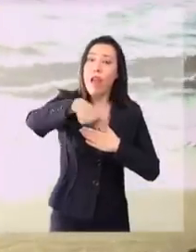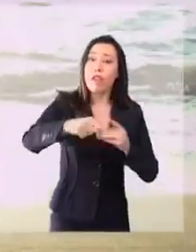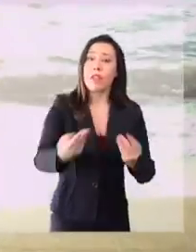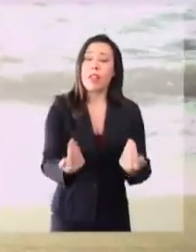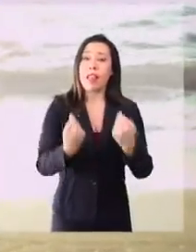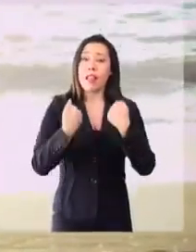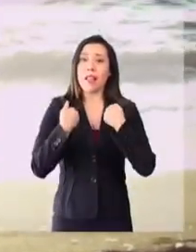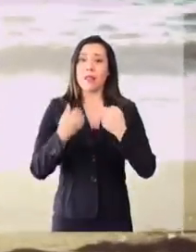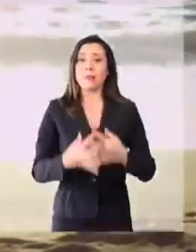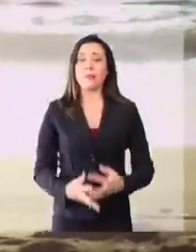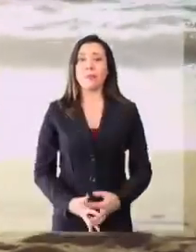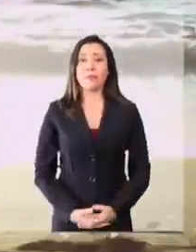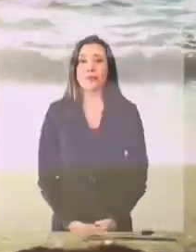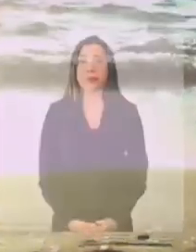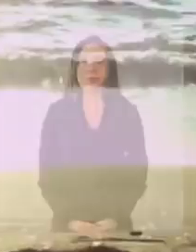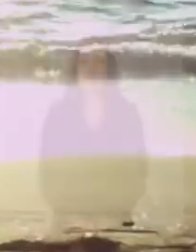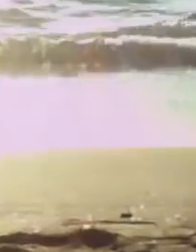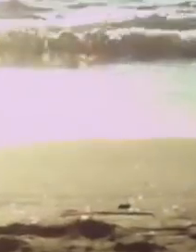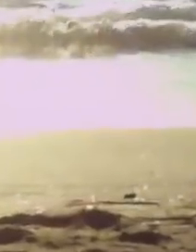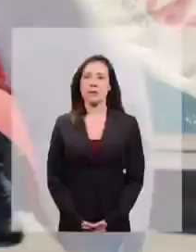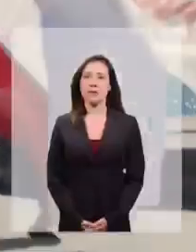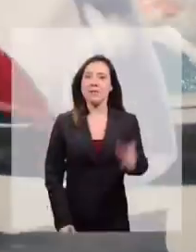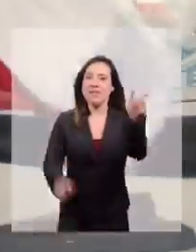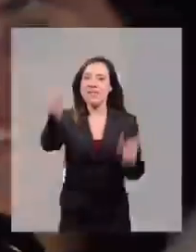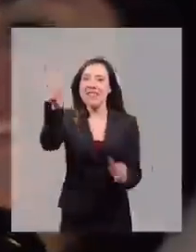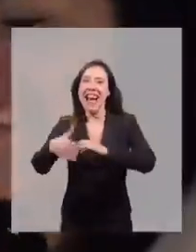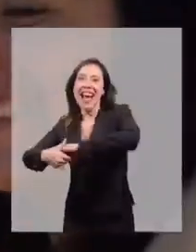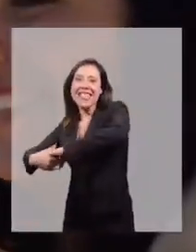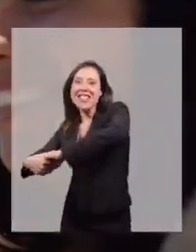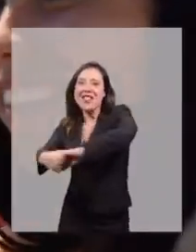nos trataran a nosotros mañana.